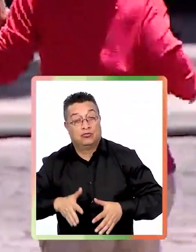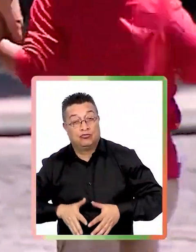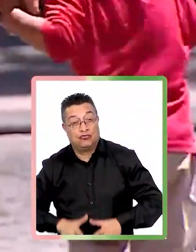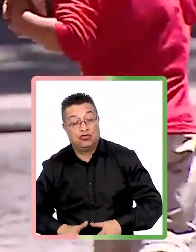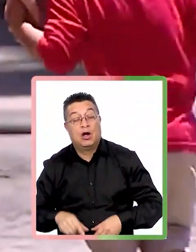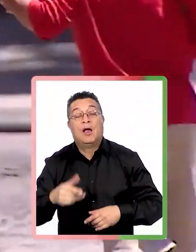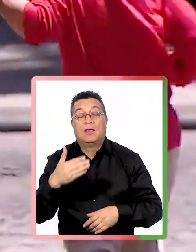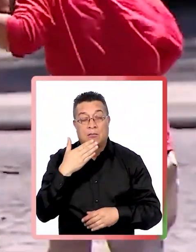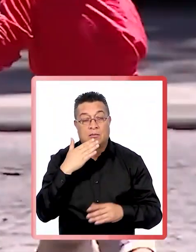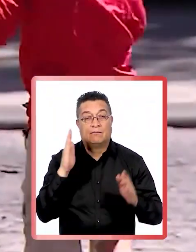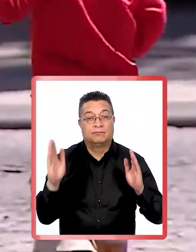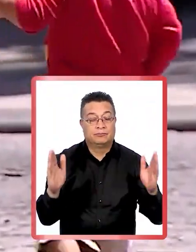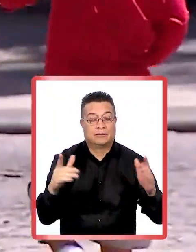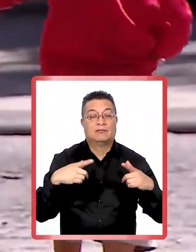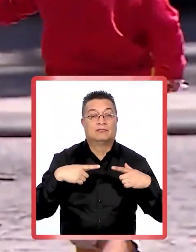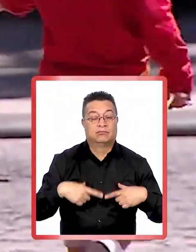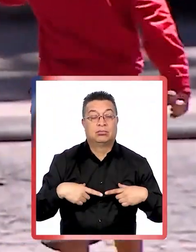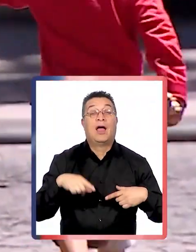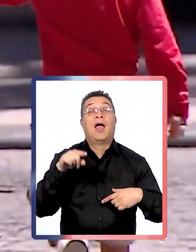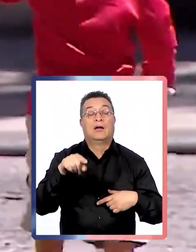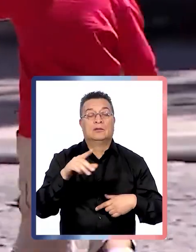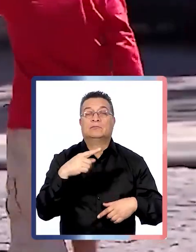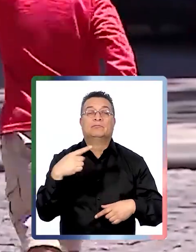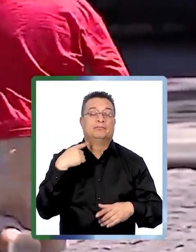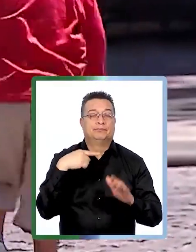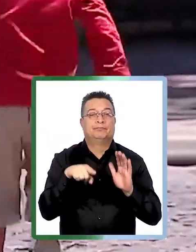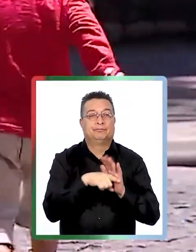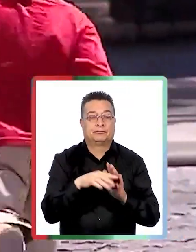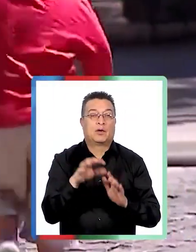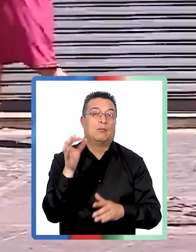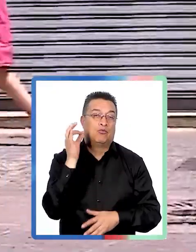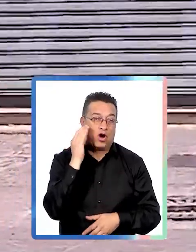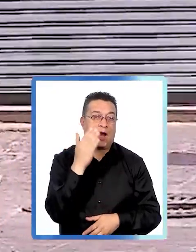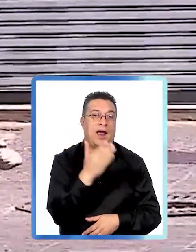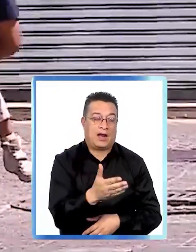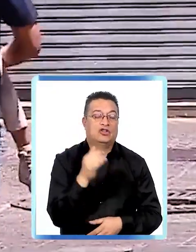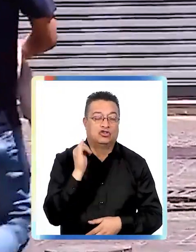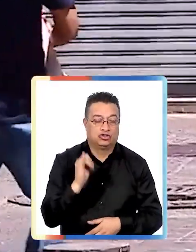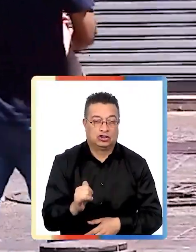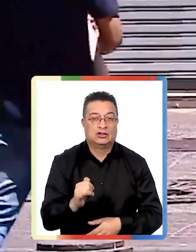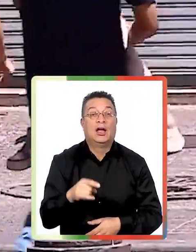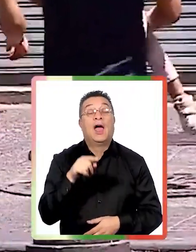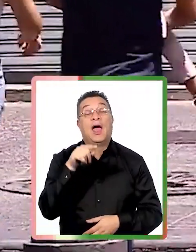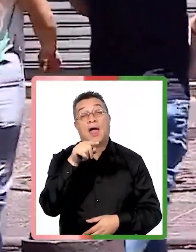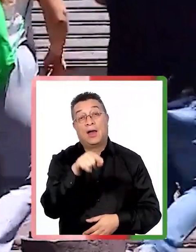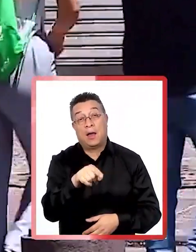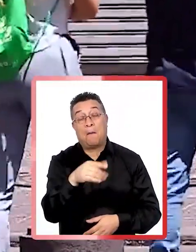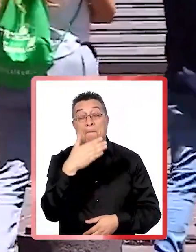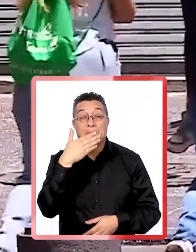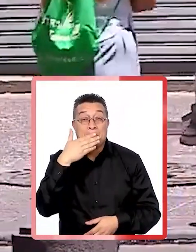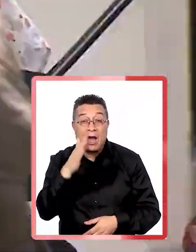postnatales, porque creo que eso va a perjudicar desde el punto de vista laboral a las mujeres. Creo que lo